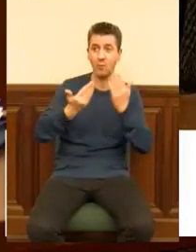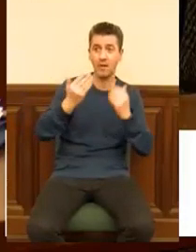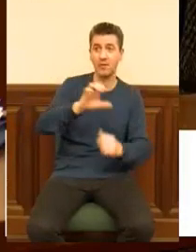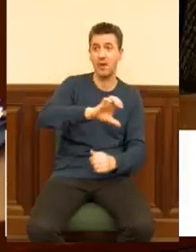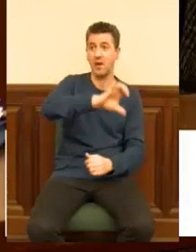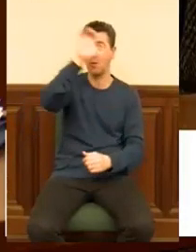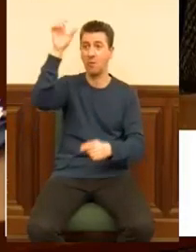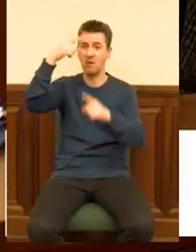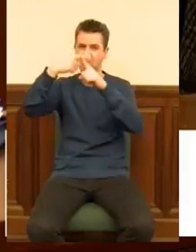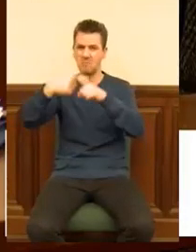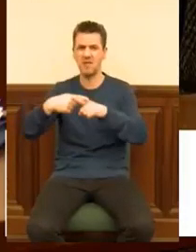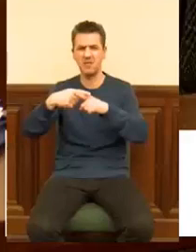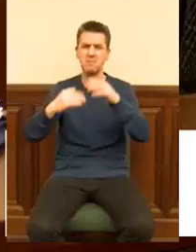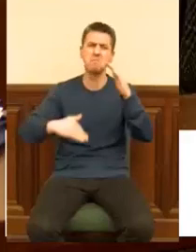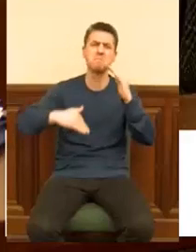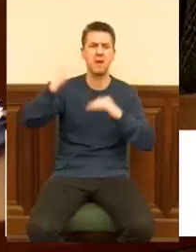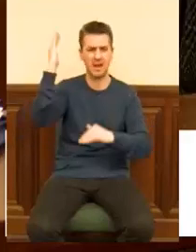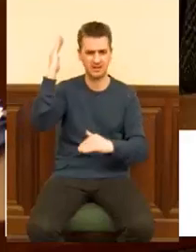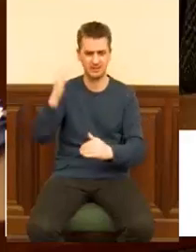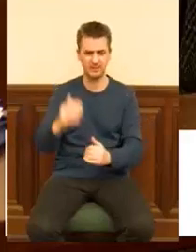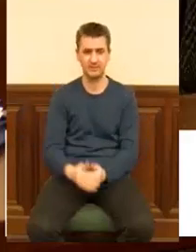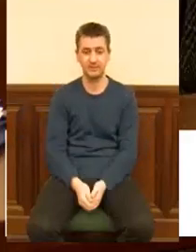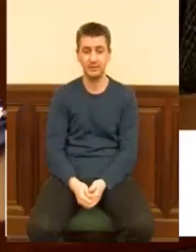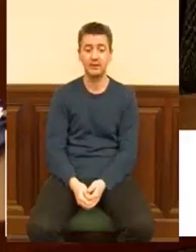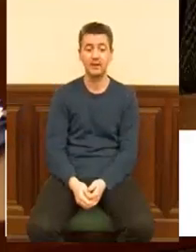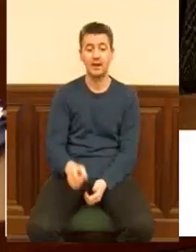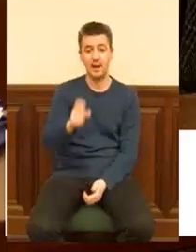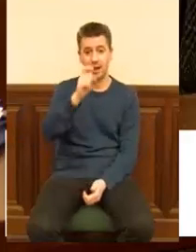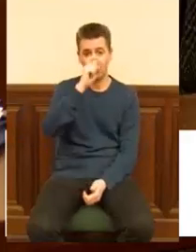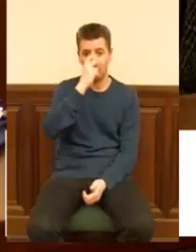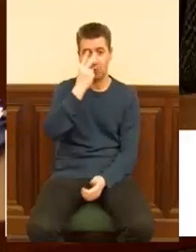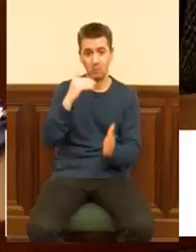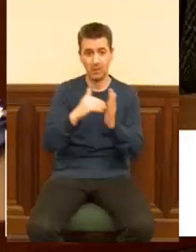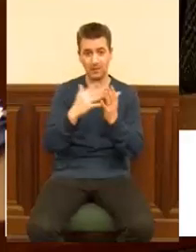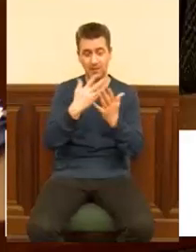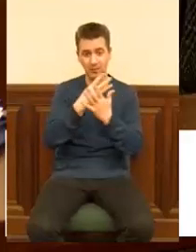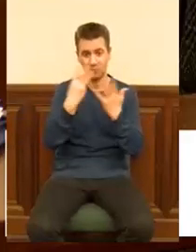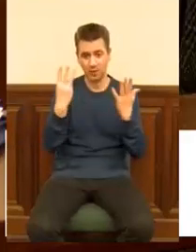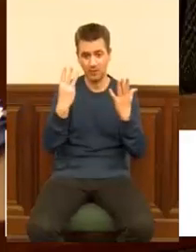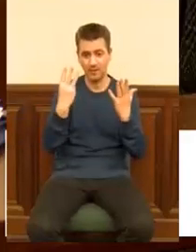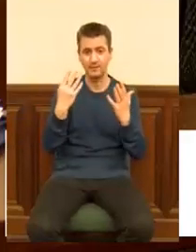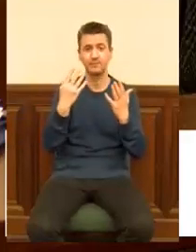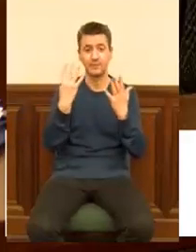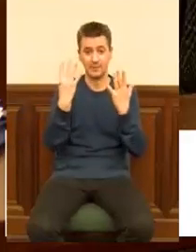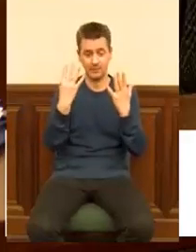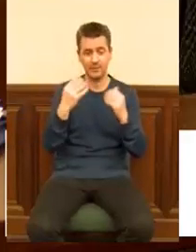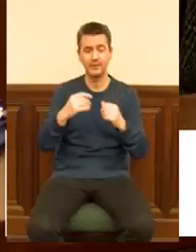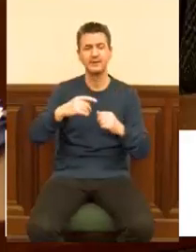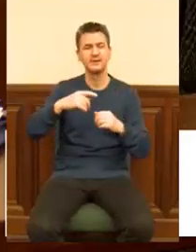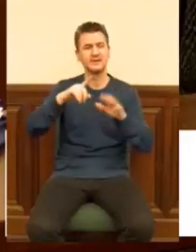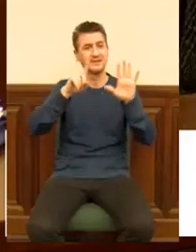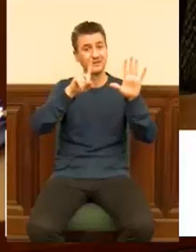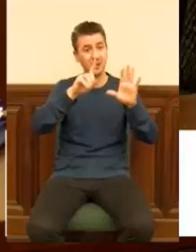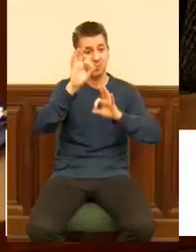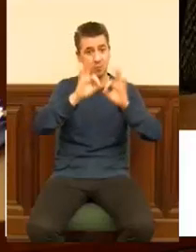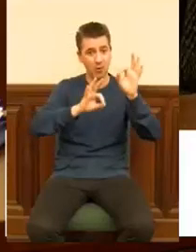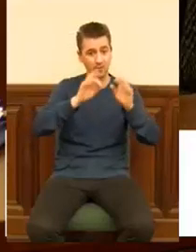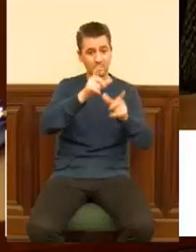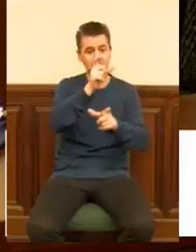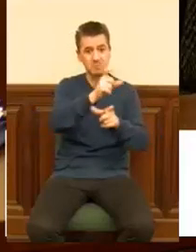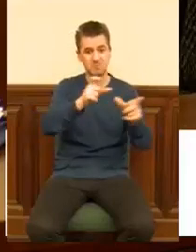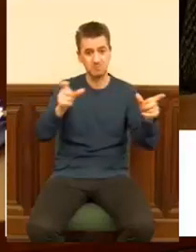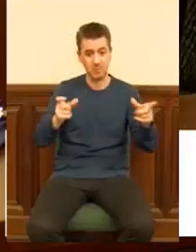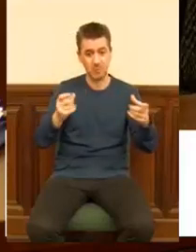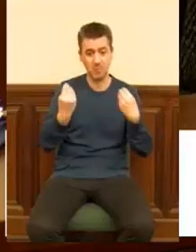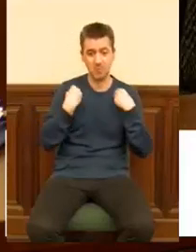año pasado, el 2019, un 6% de madrileñas y madrileños tuvieron retrasos